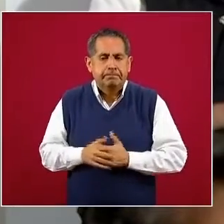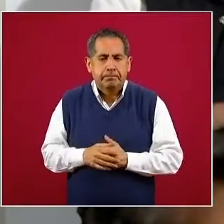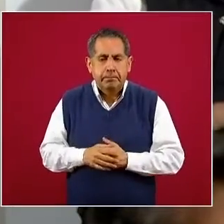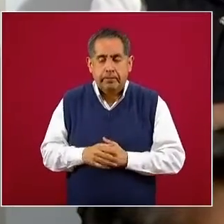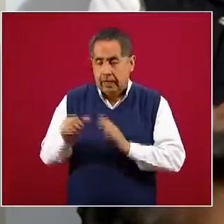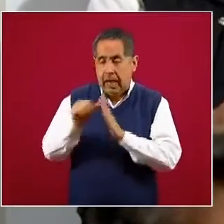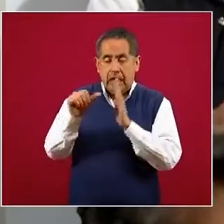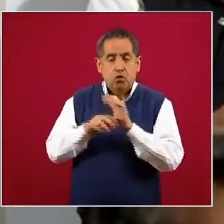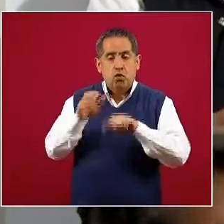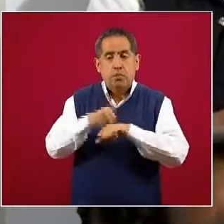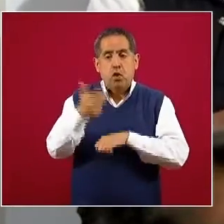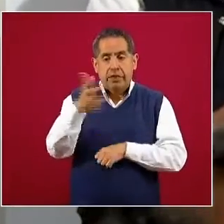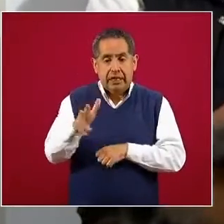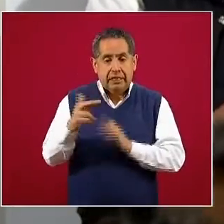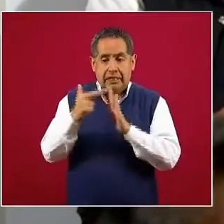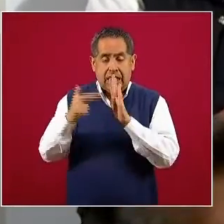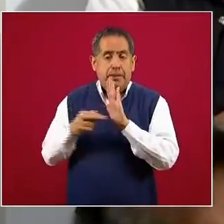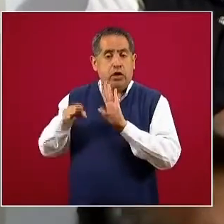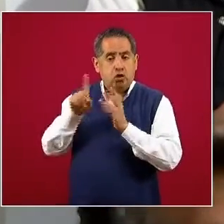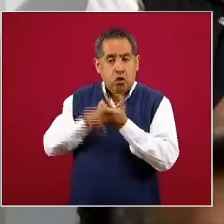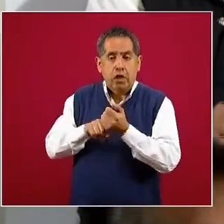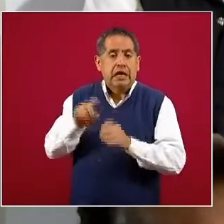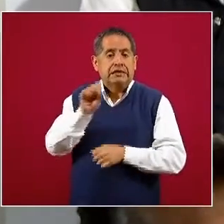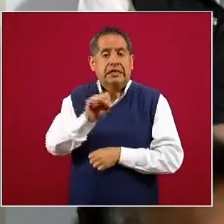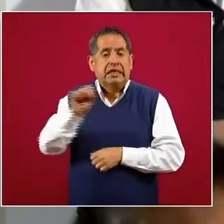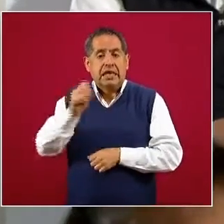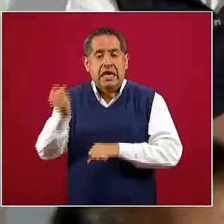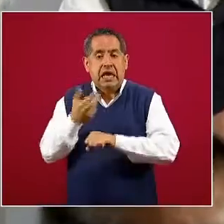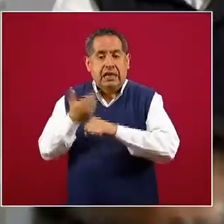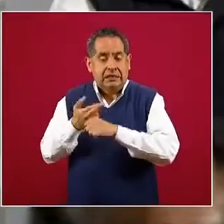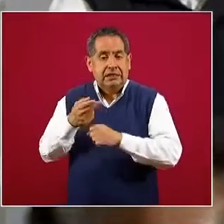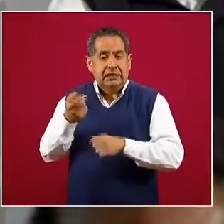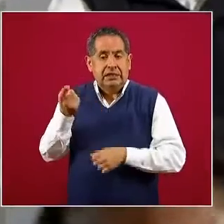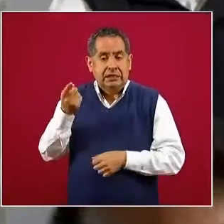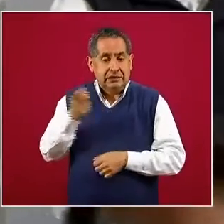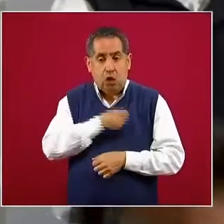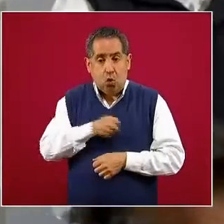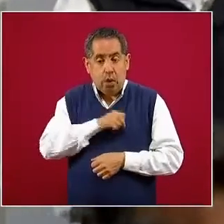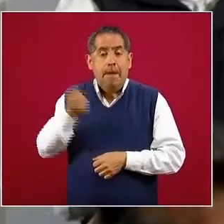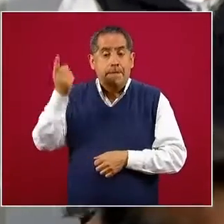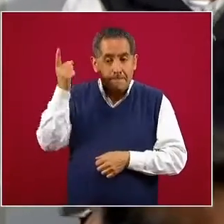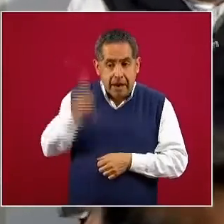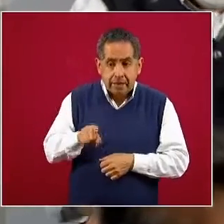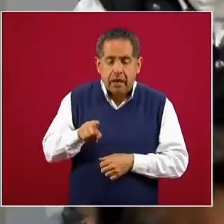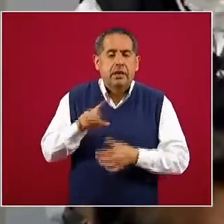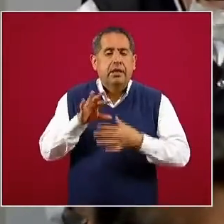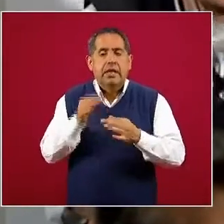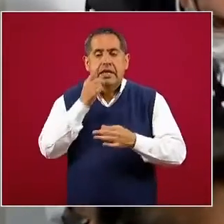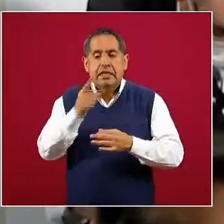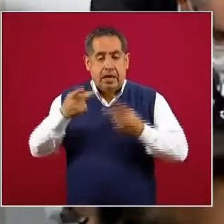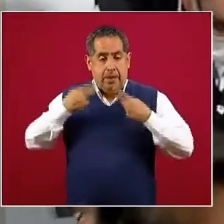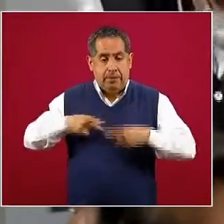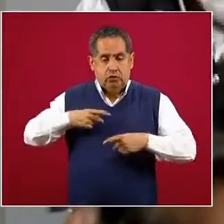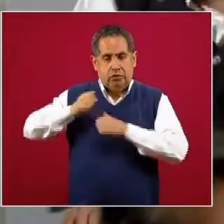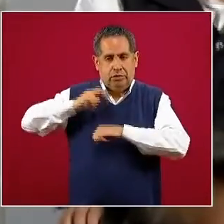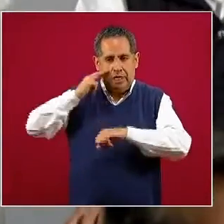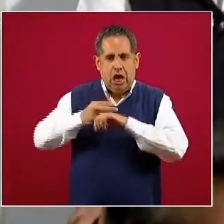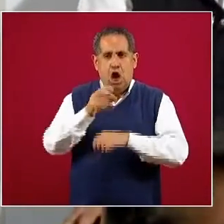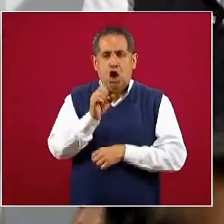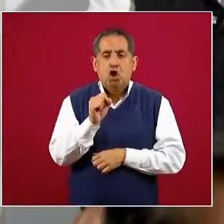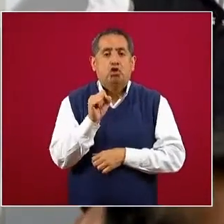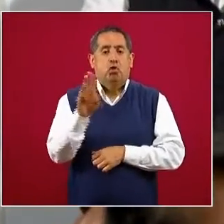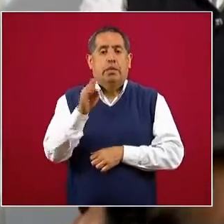la Federación y nosotros hacemos mucho más eficiente todas las conductas, procesos y